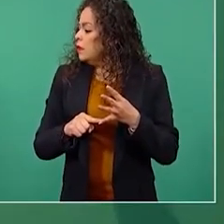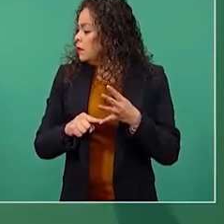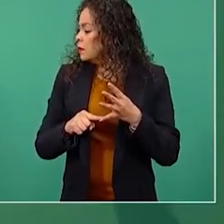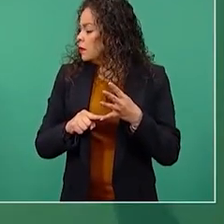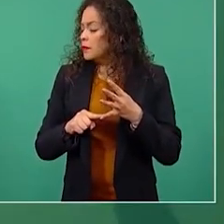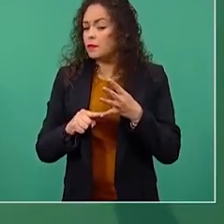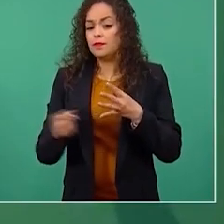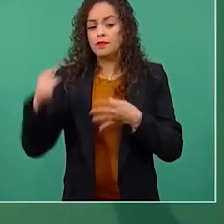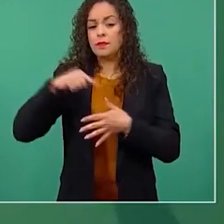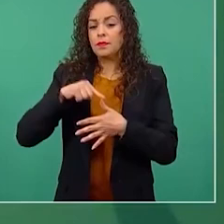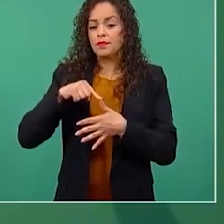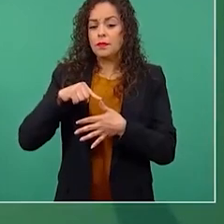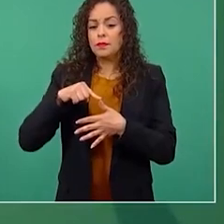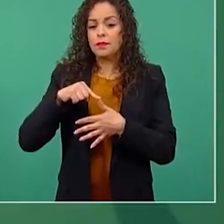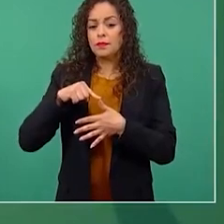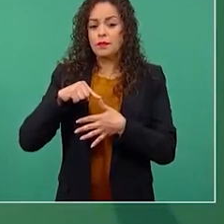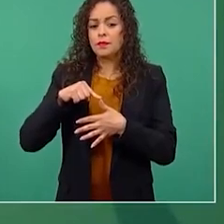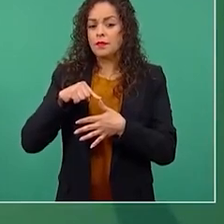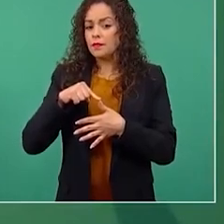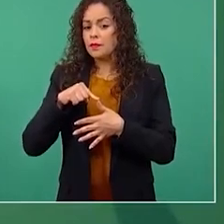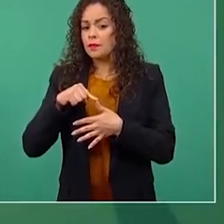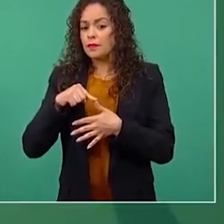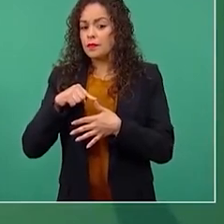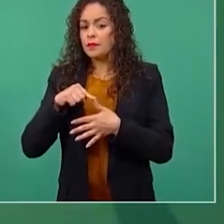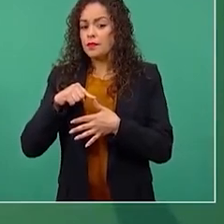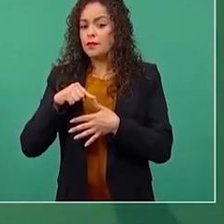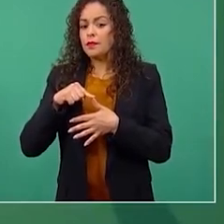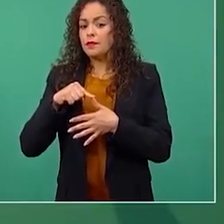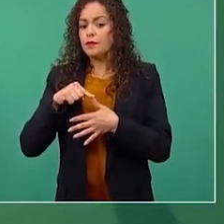la que tiene El Financiero.